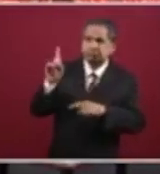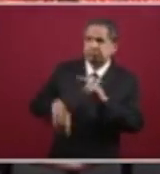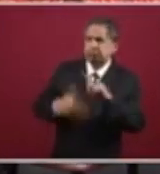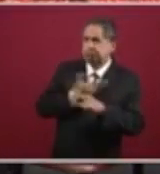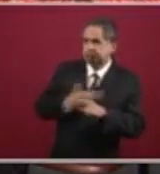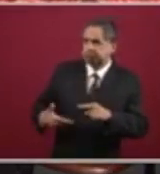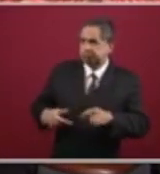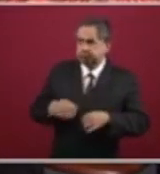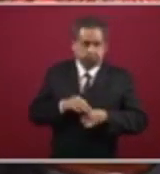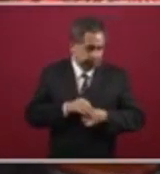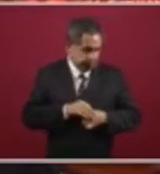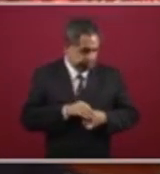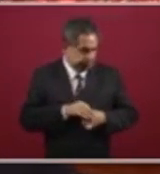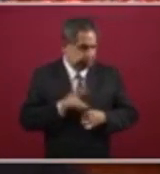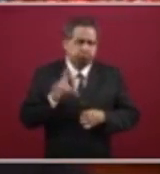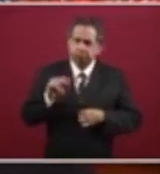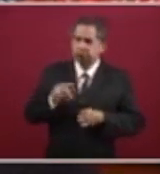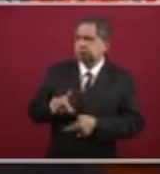que